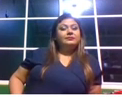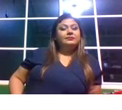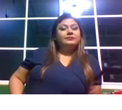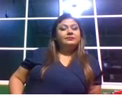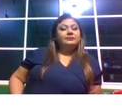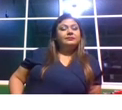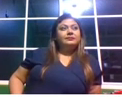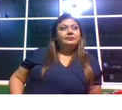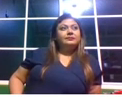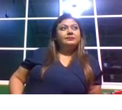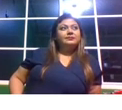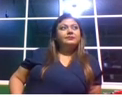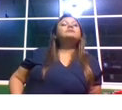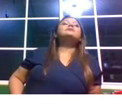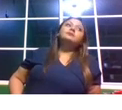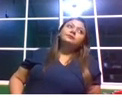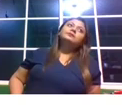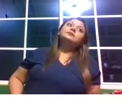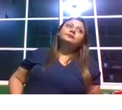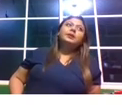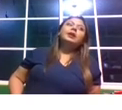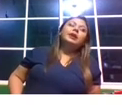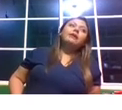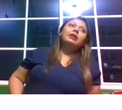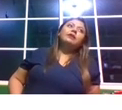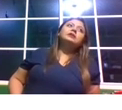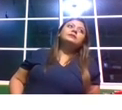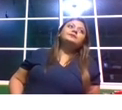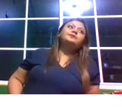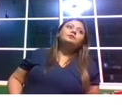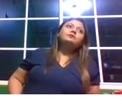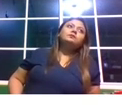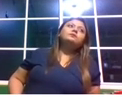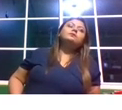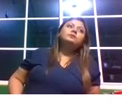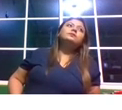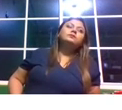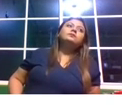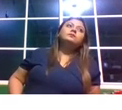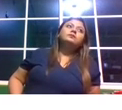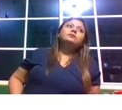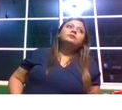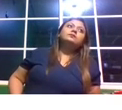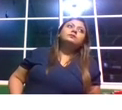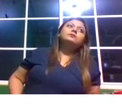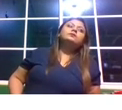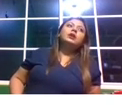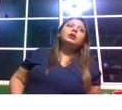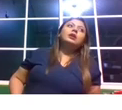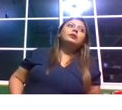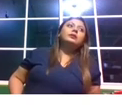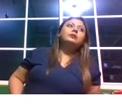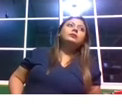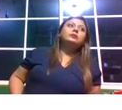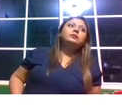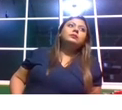optimización de la gestión del recurso humano. Si el cuadro de mando integral me dice que la gestión que están haciendo con ustedes para medir